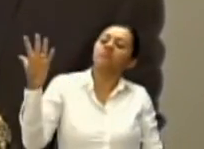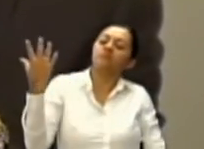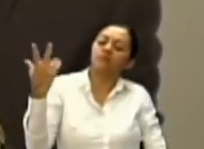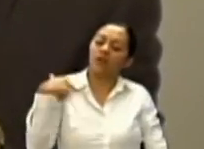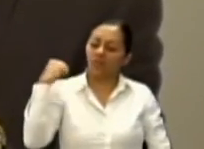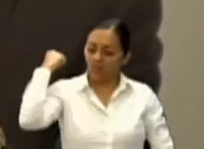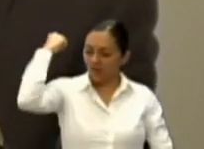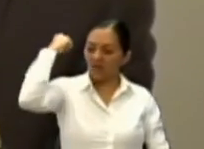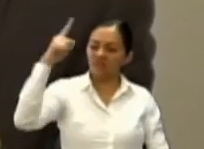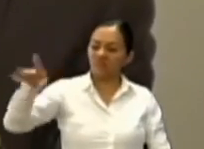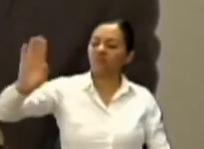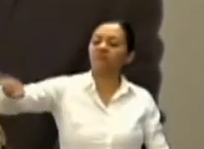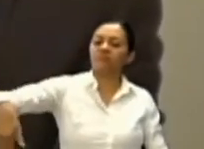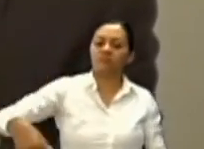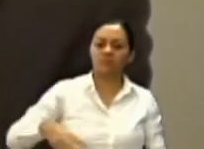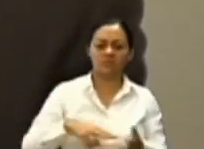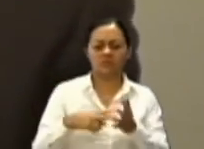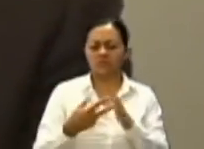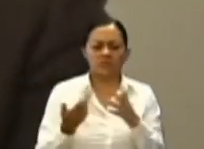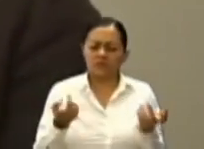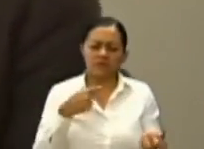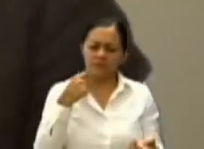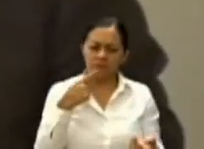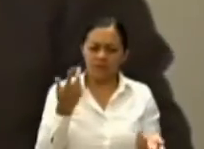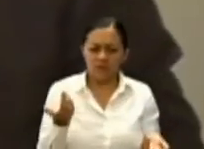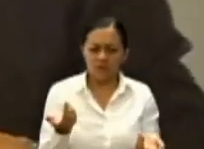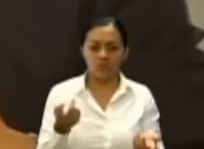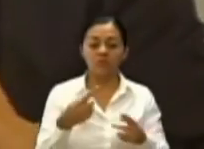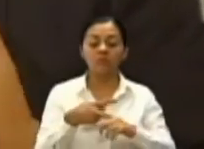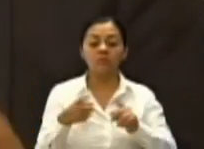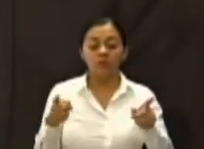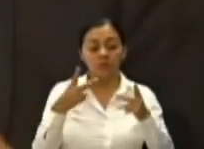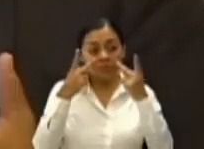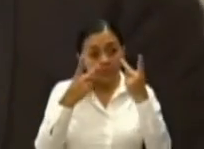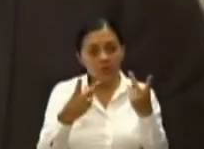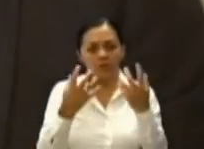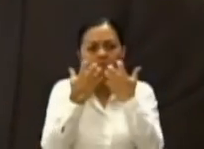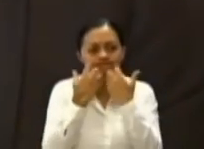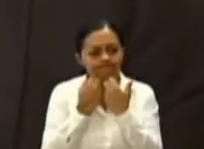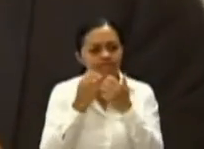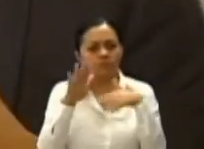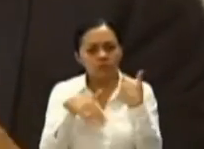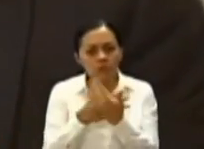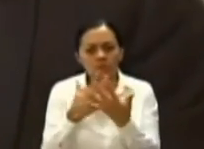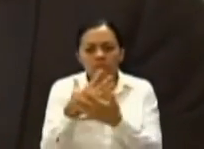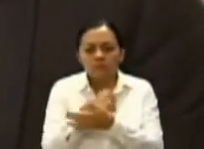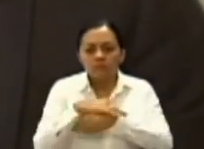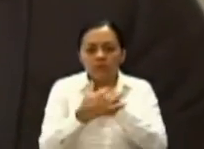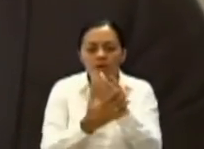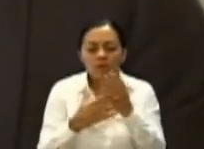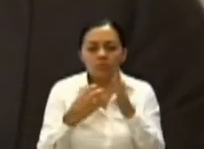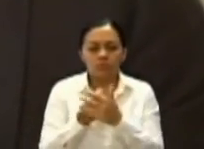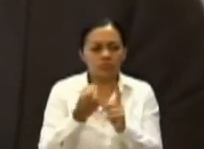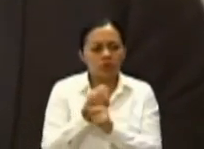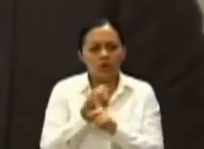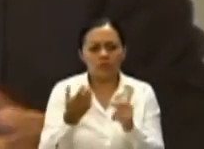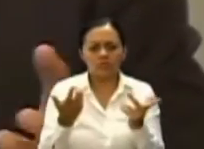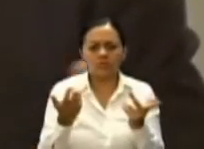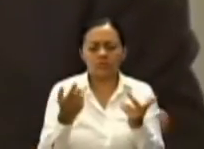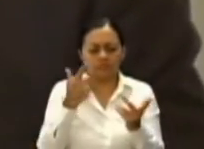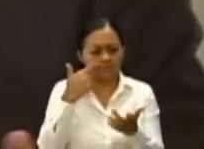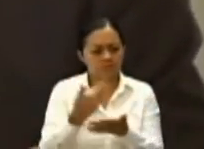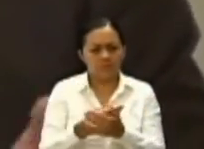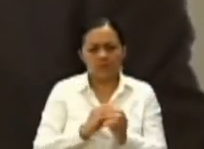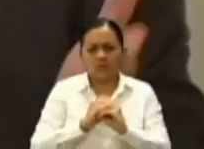derecho a todo y que el resto no tiene derecho a nada y ver tanta codicia tanta avaricia tanta violencia cuando se les